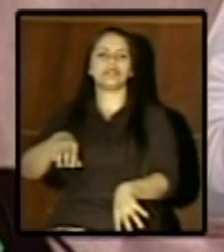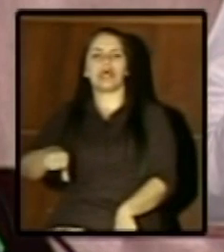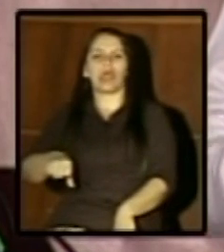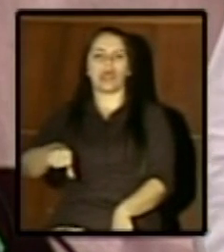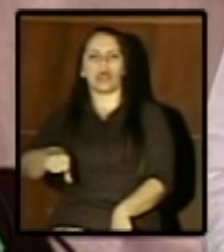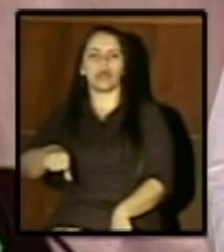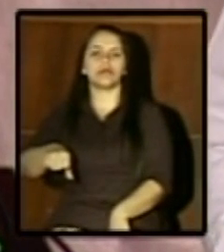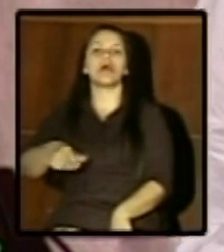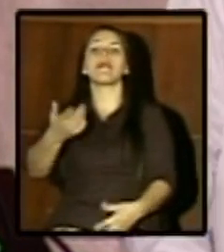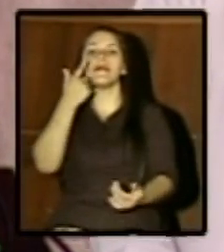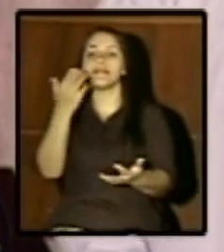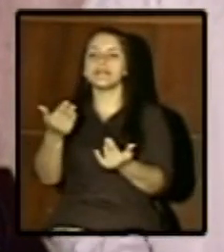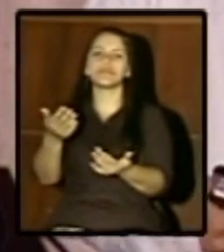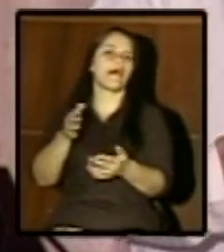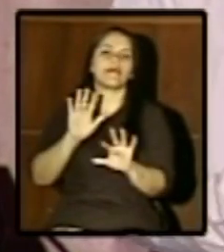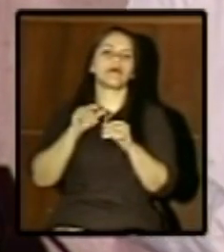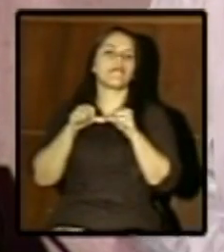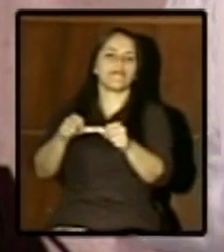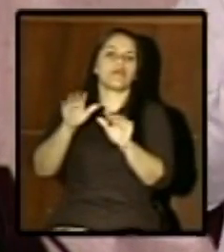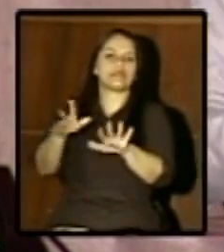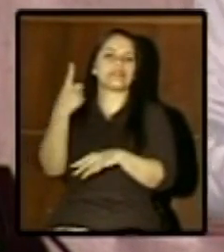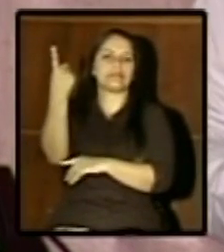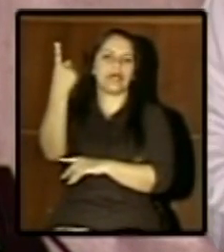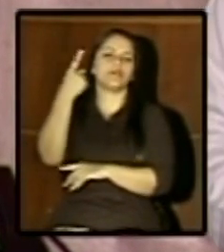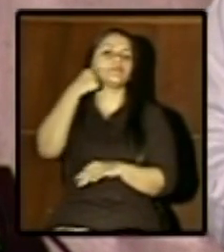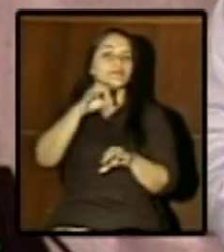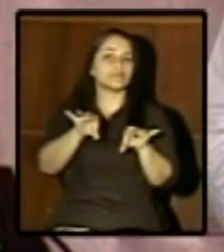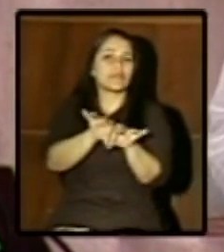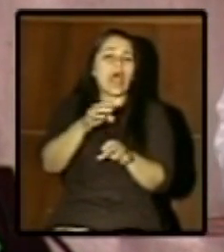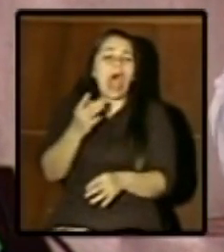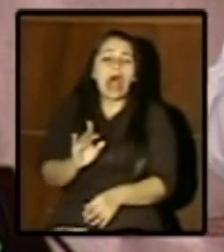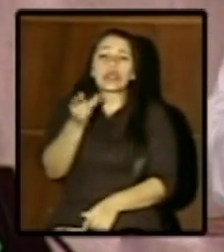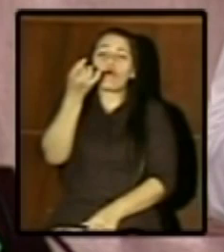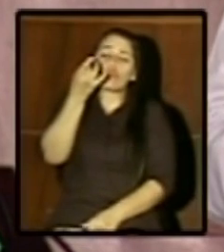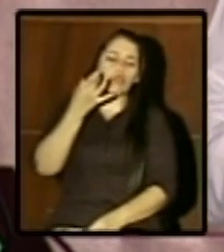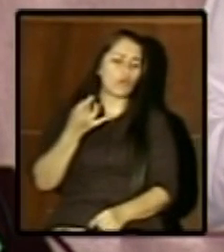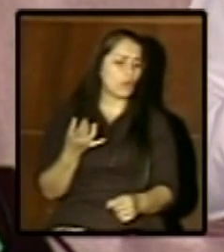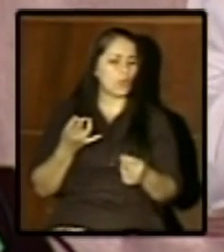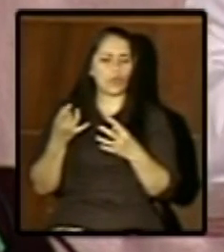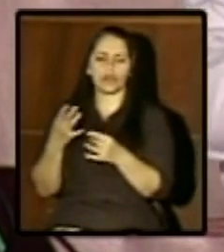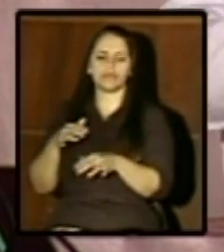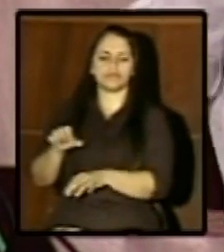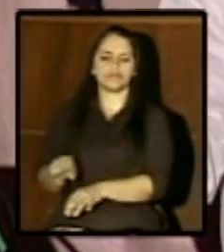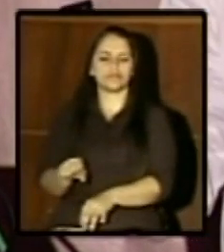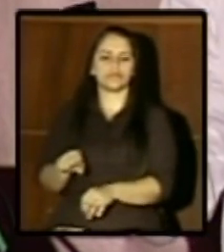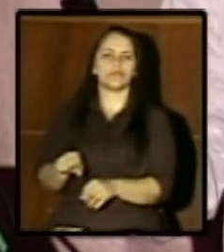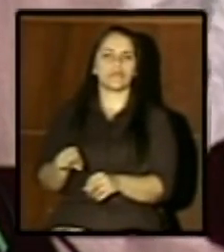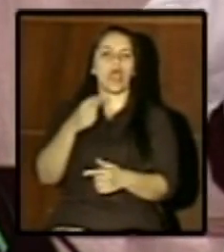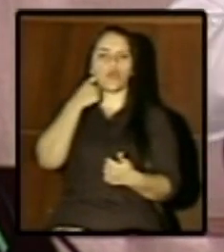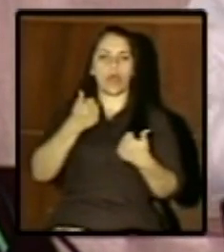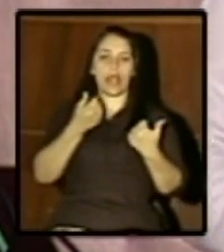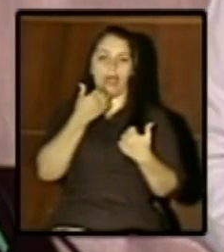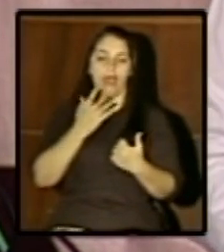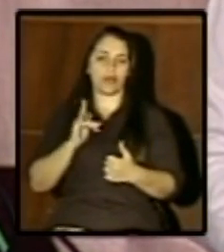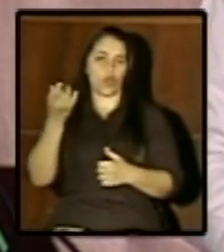y para que utilizara el bastón era un problema. Y ya después no se lo quita a nadie, pues él feliz con su bastón. Entonces, démosle la oportunidad cuando tengamos